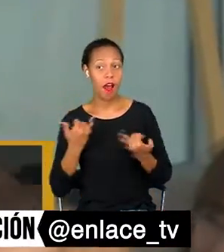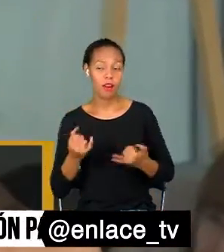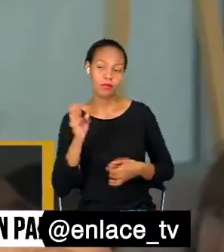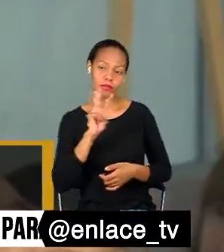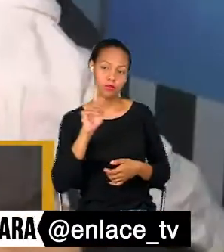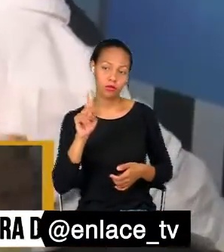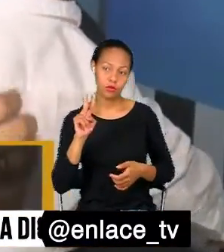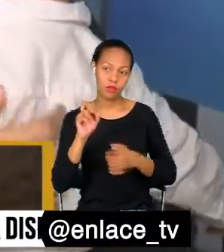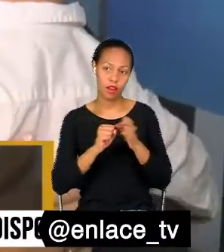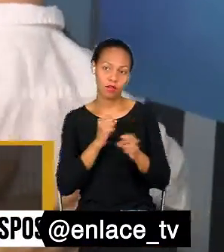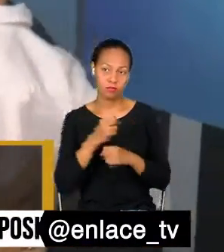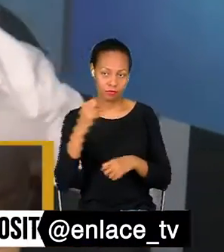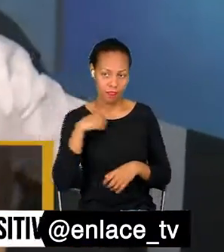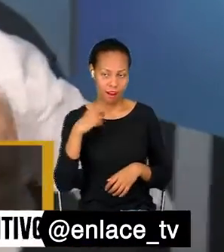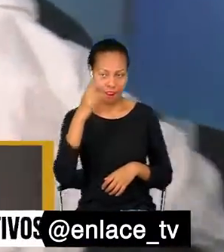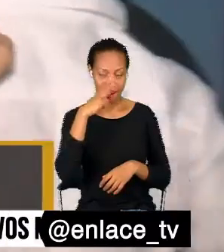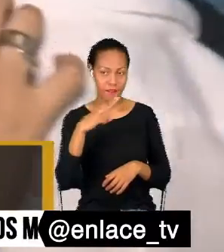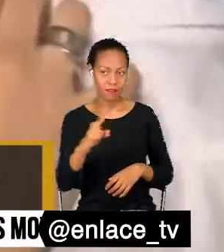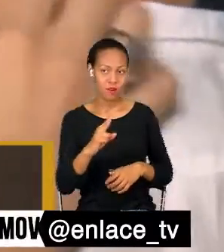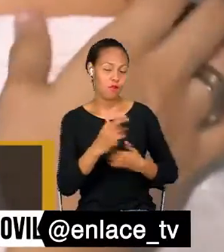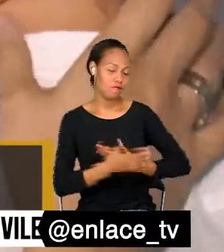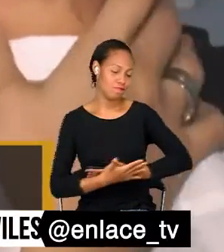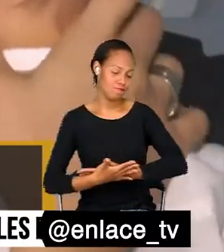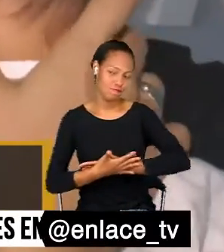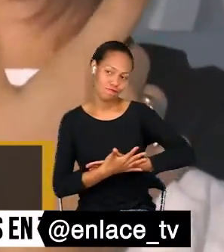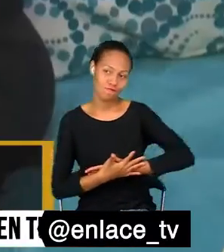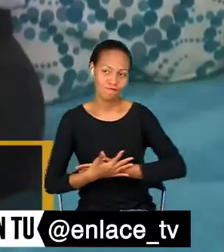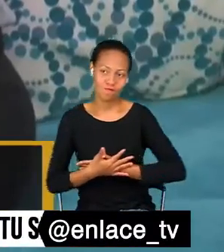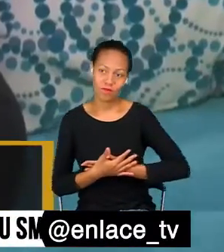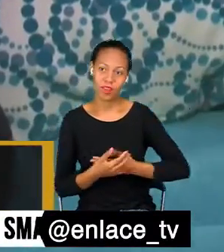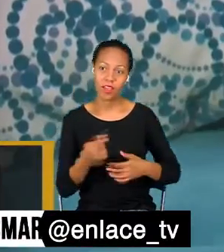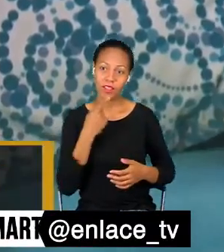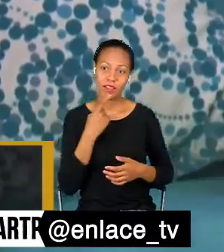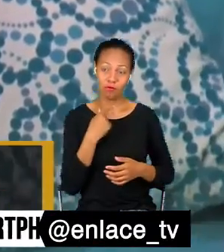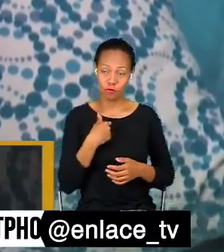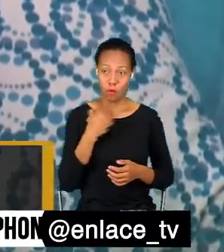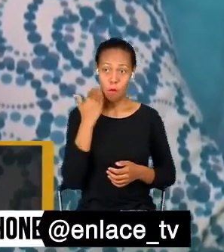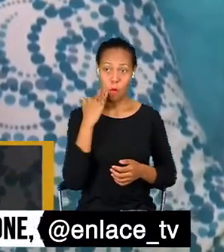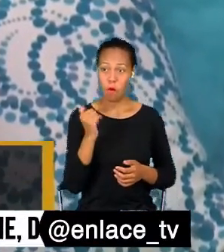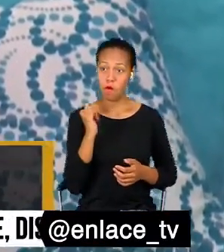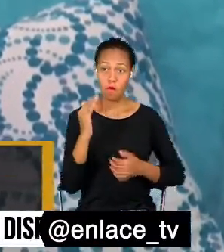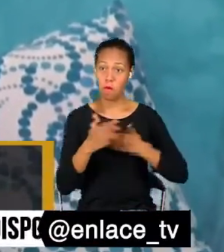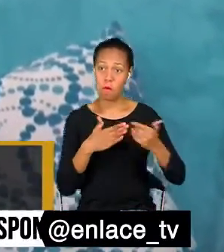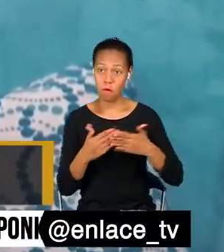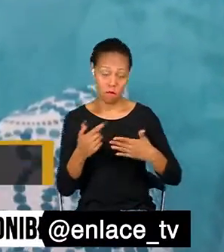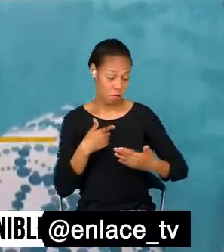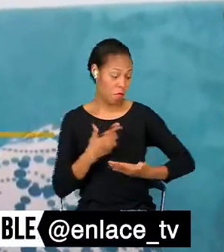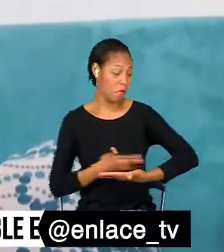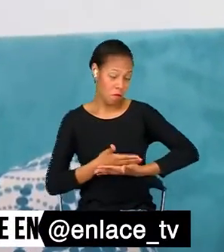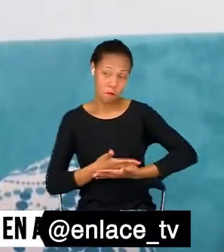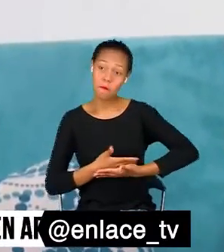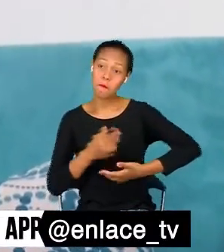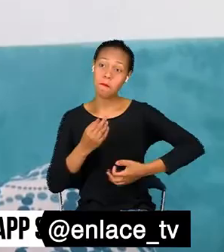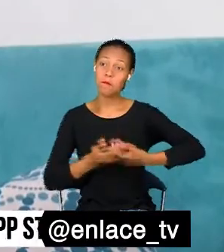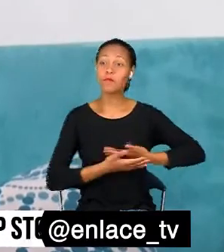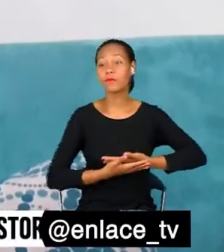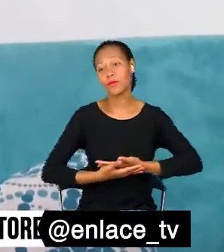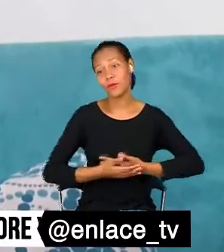una familia, se siente orgullosa y satisfecha de la labor que como mujer ha desempeñado en su vida y que hoy celebran el Día